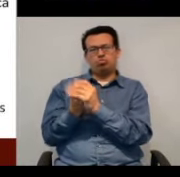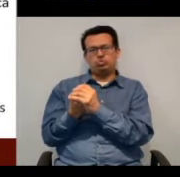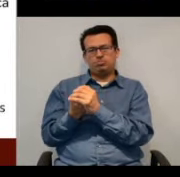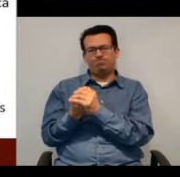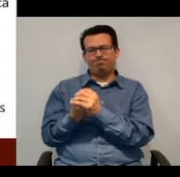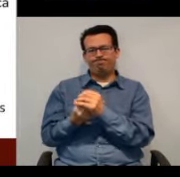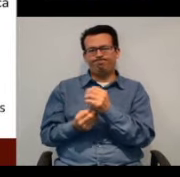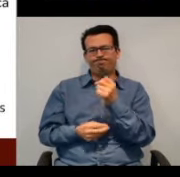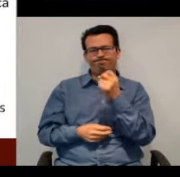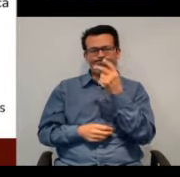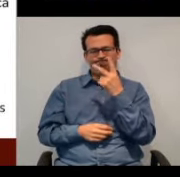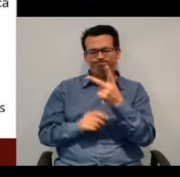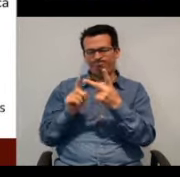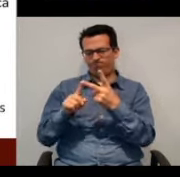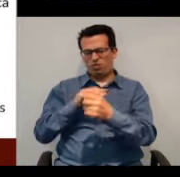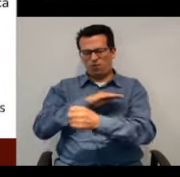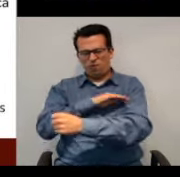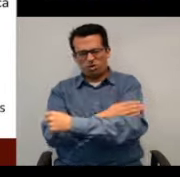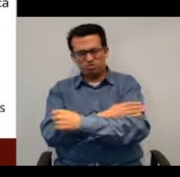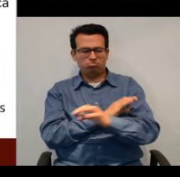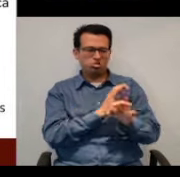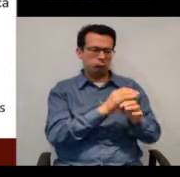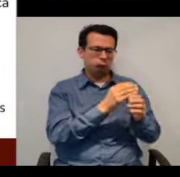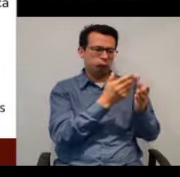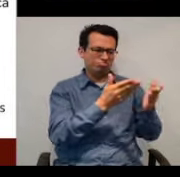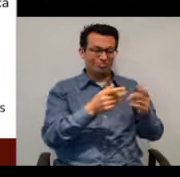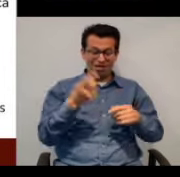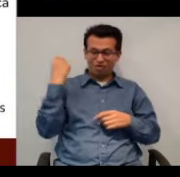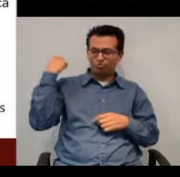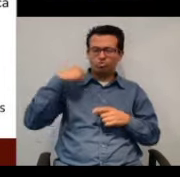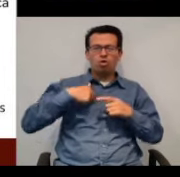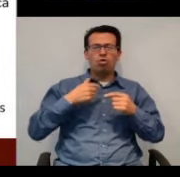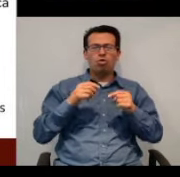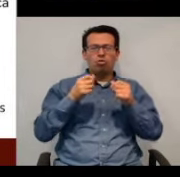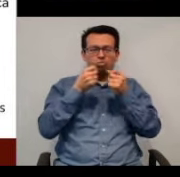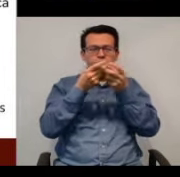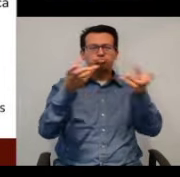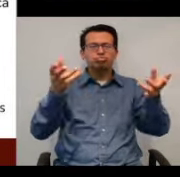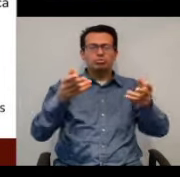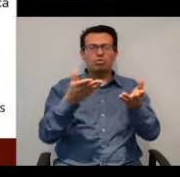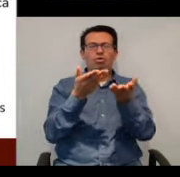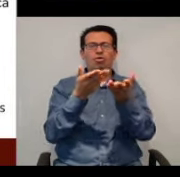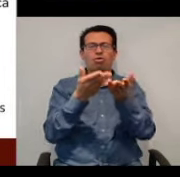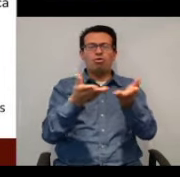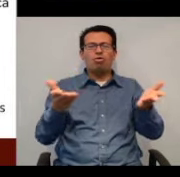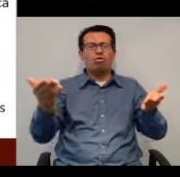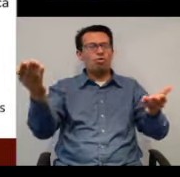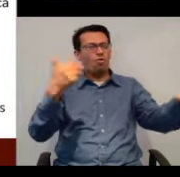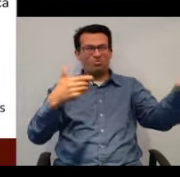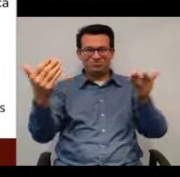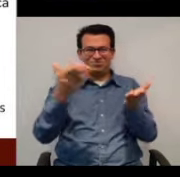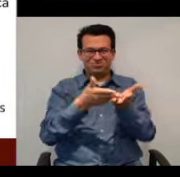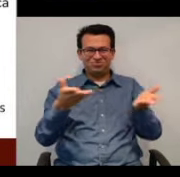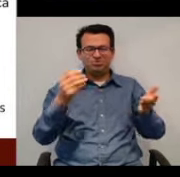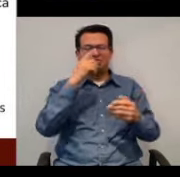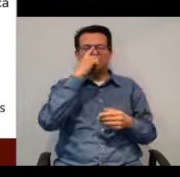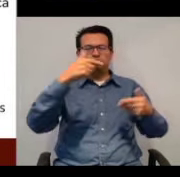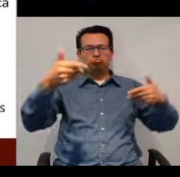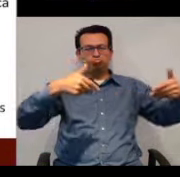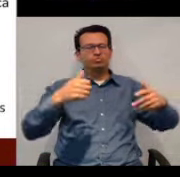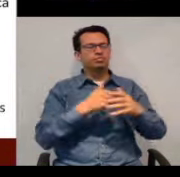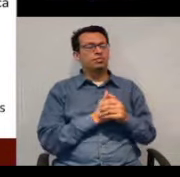Estas tres líneas de acción en esta primera estrategia y en esta convocatoria que se abrió para modificar y crear programas o fortalecer los procesos académicos tenía